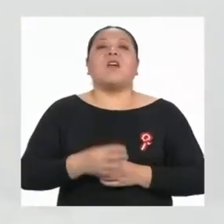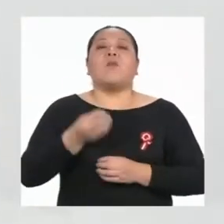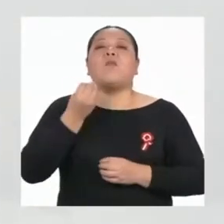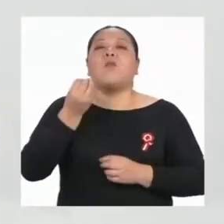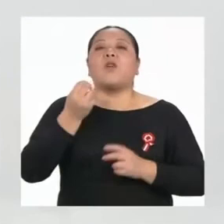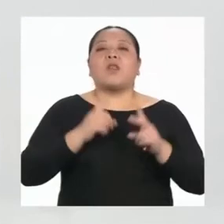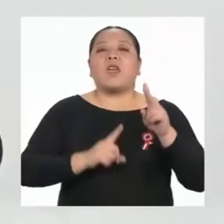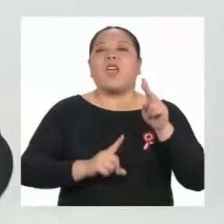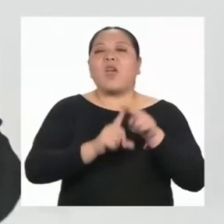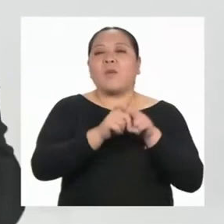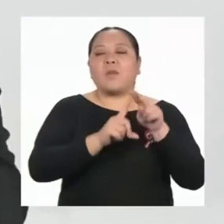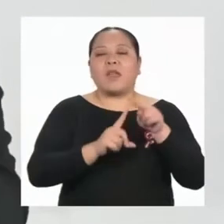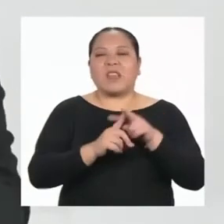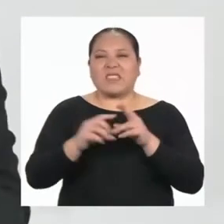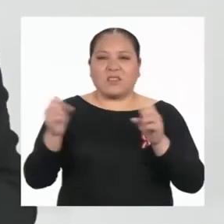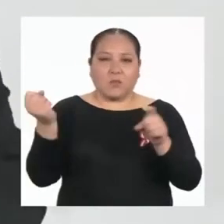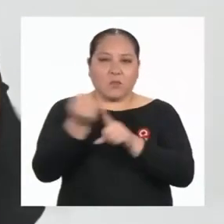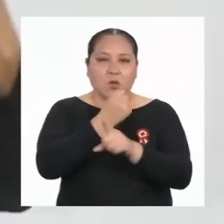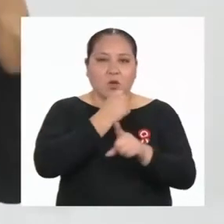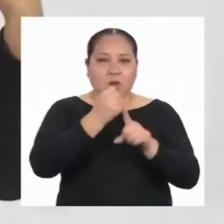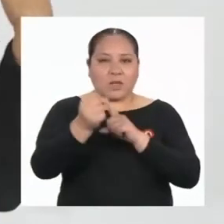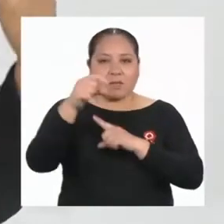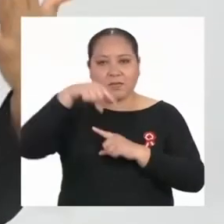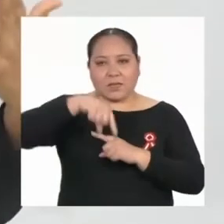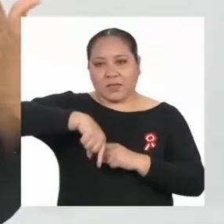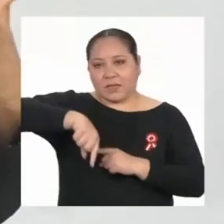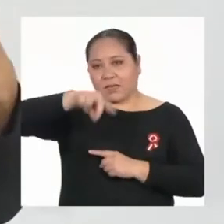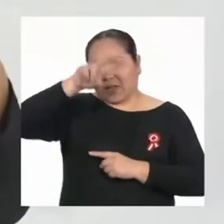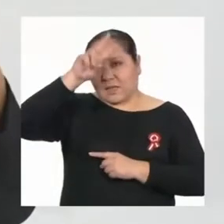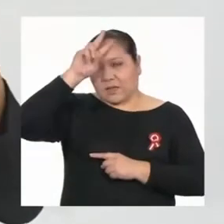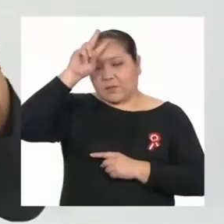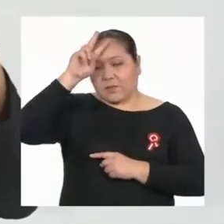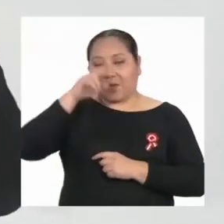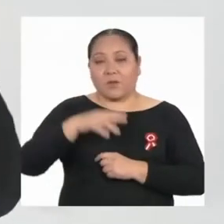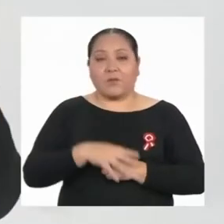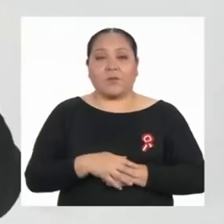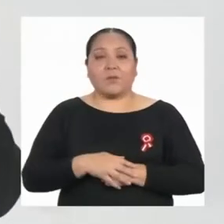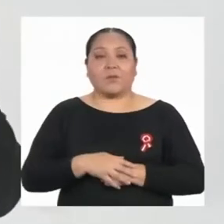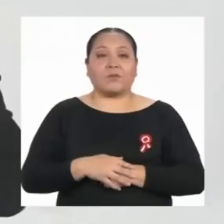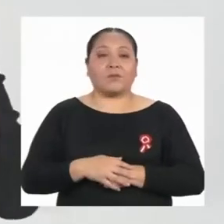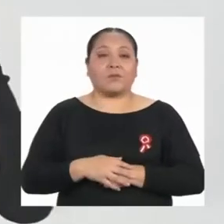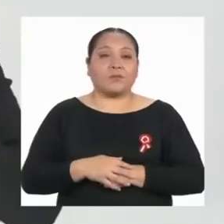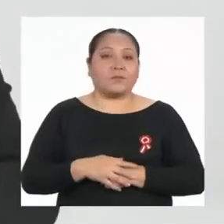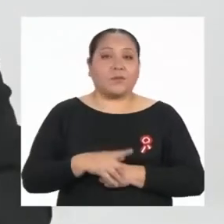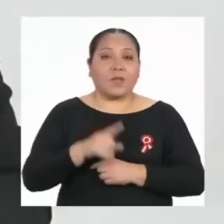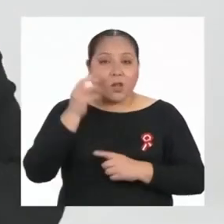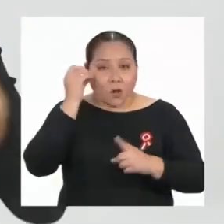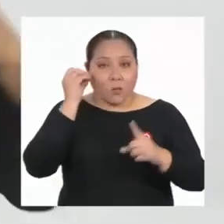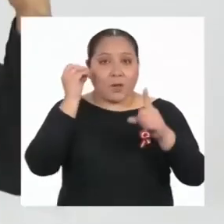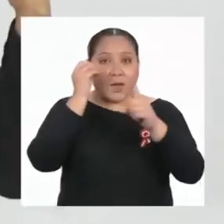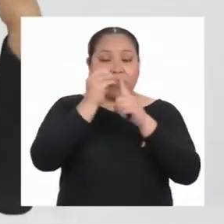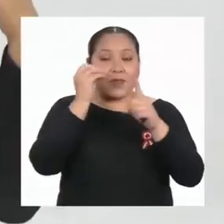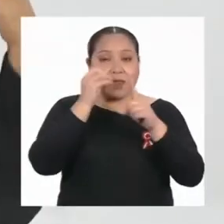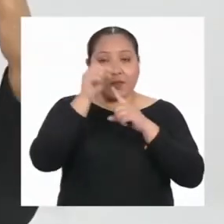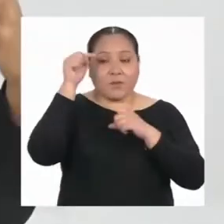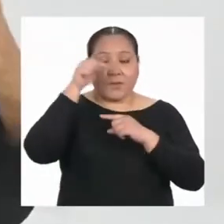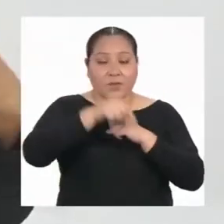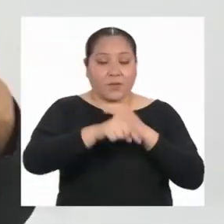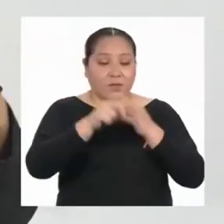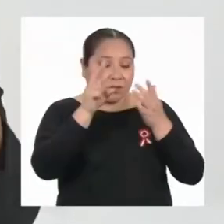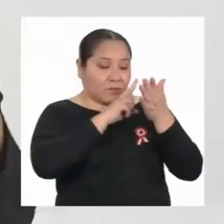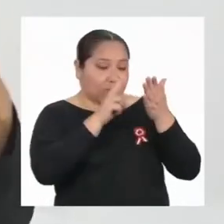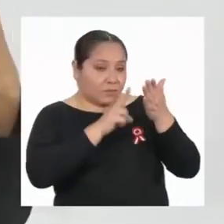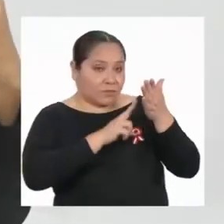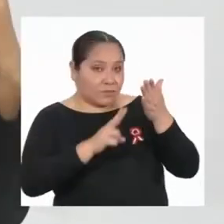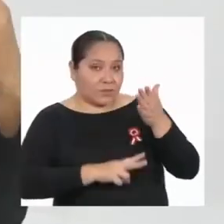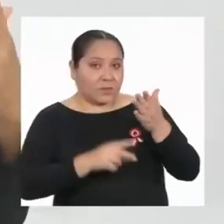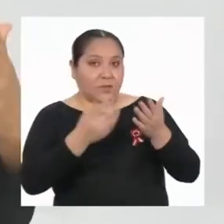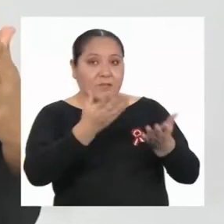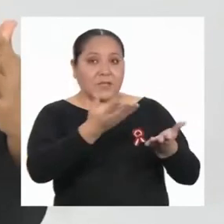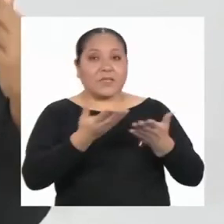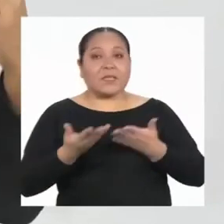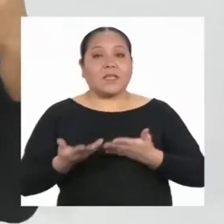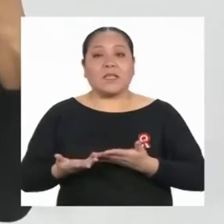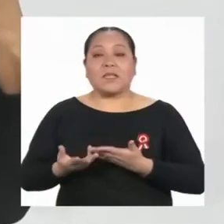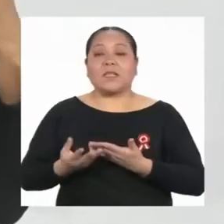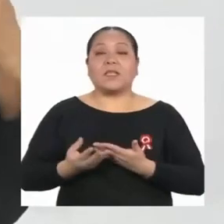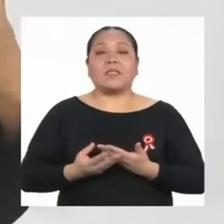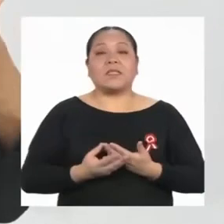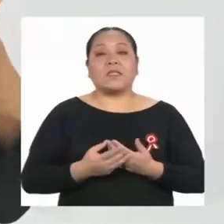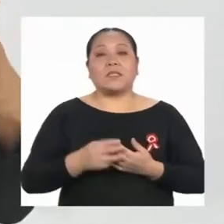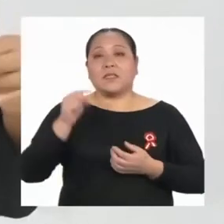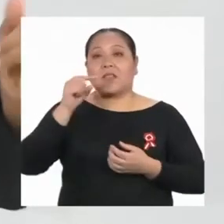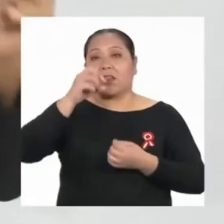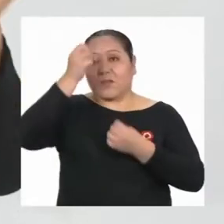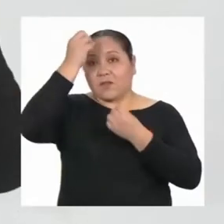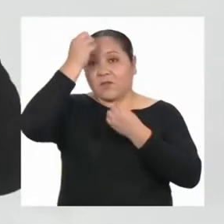violencia del fútbol peruano. El objetivo de la lectura del texto es obtener información precisa